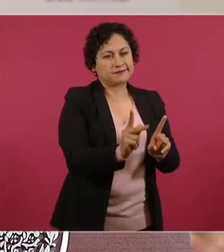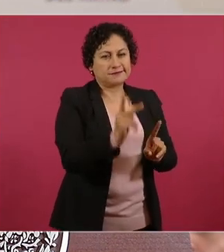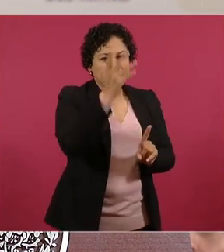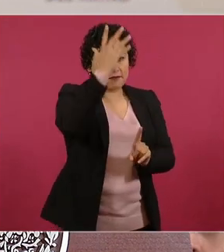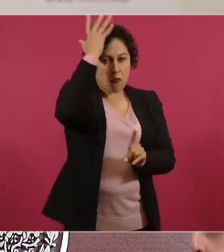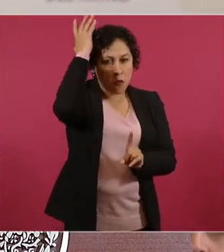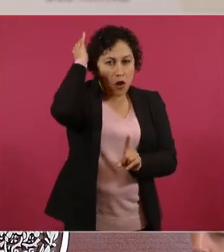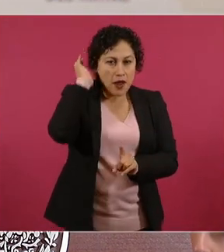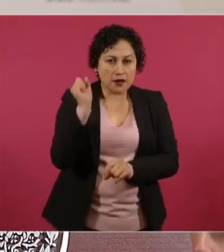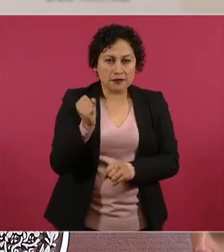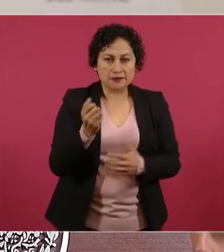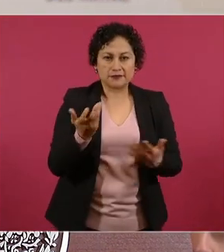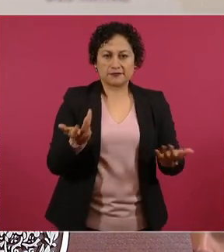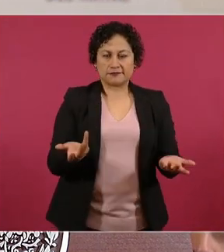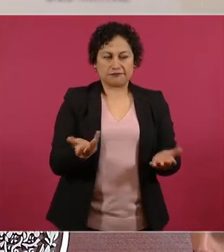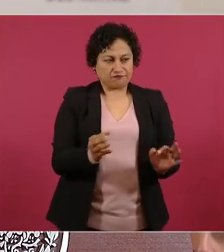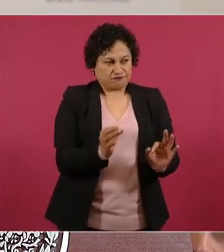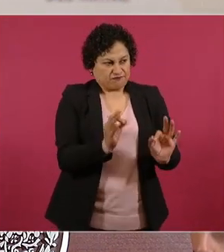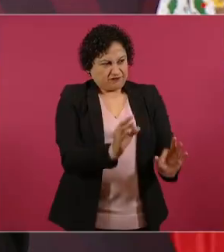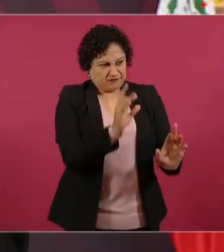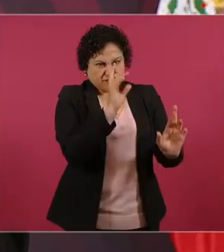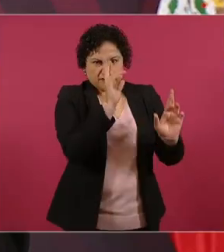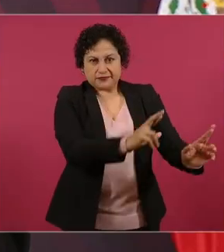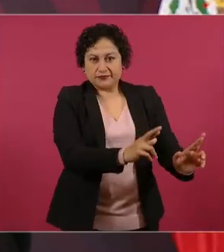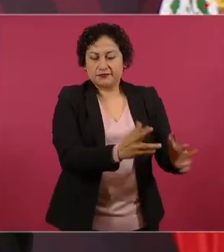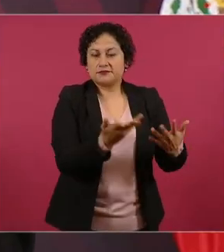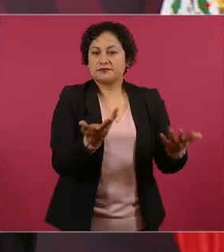Entonces, no hay que